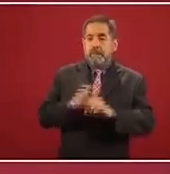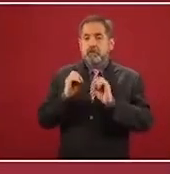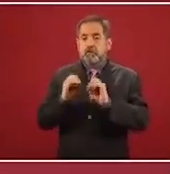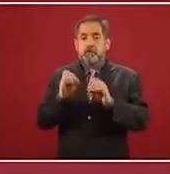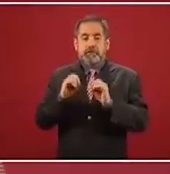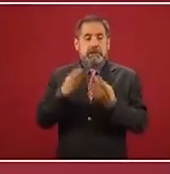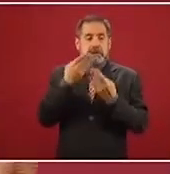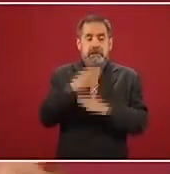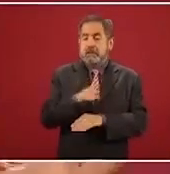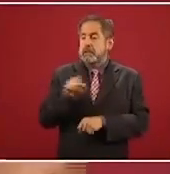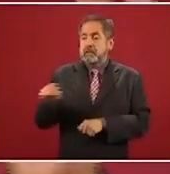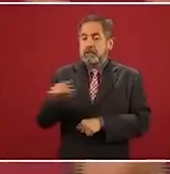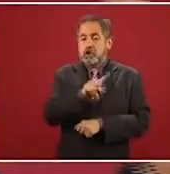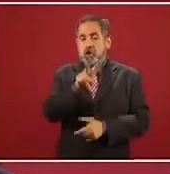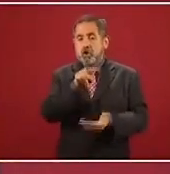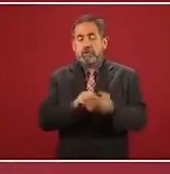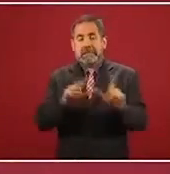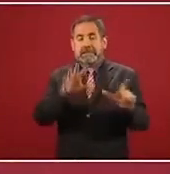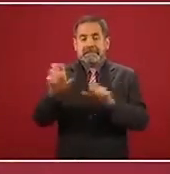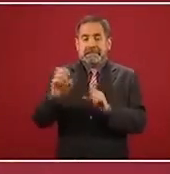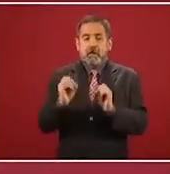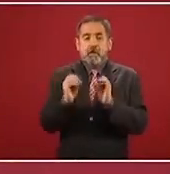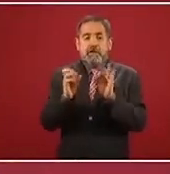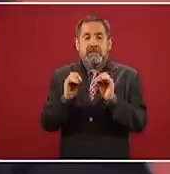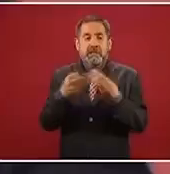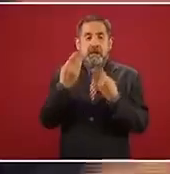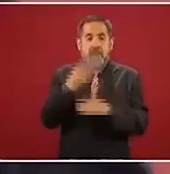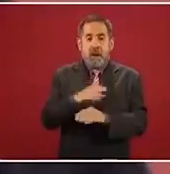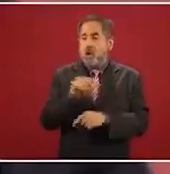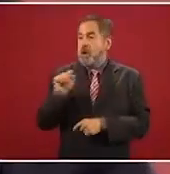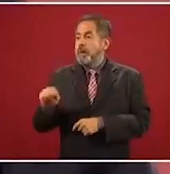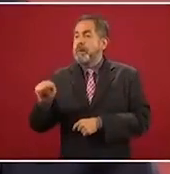las 2.700 sucursales del Banco del Bienestar.